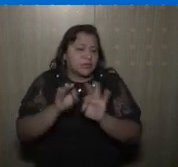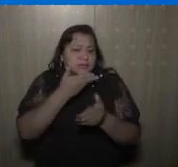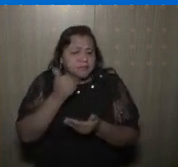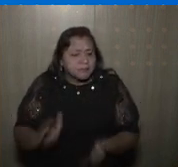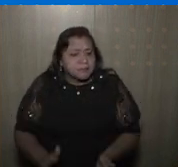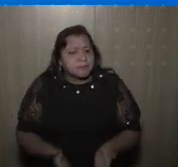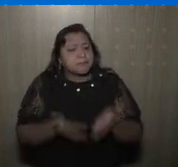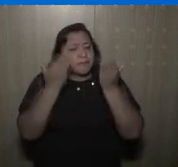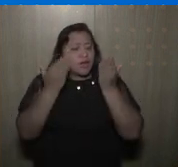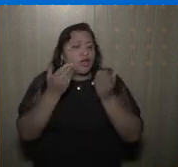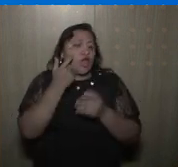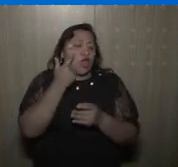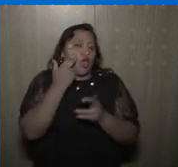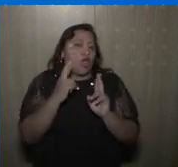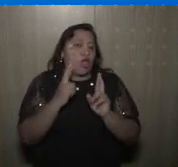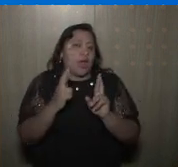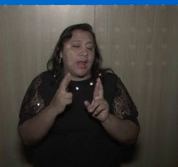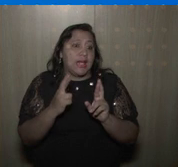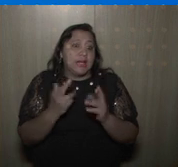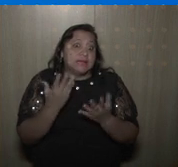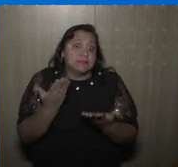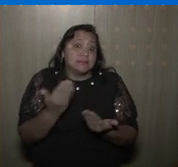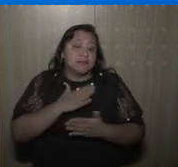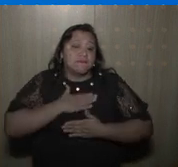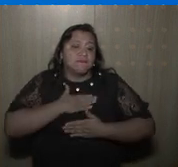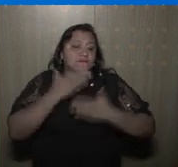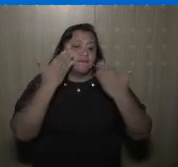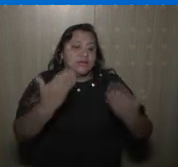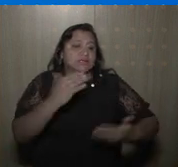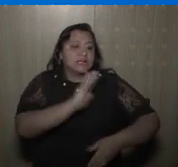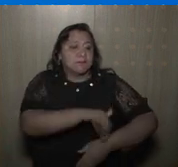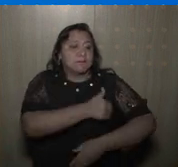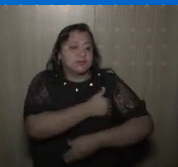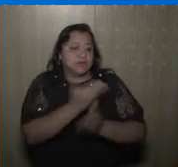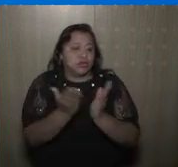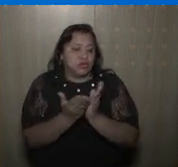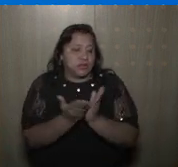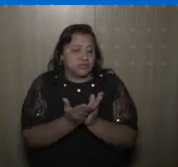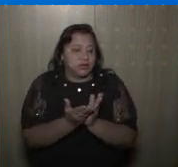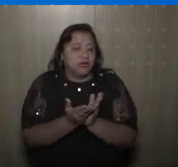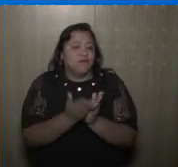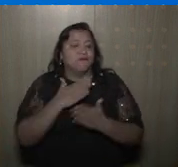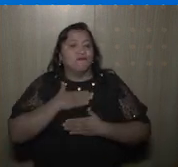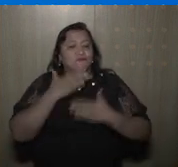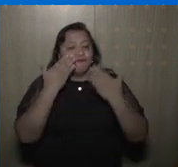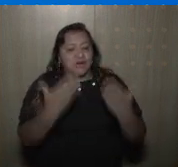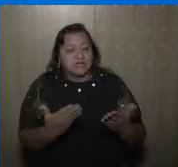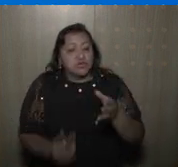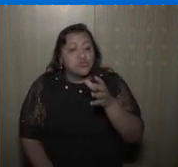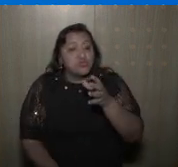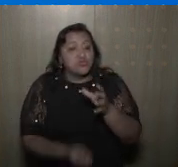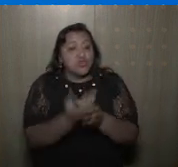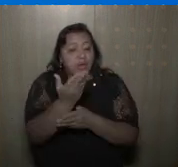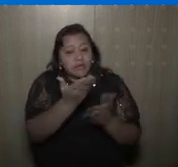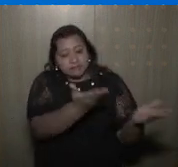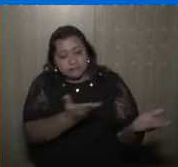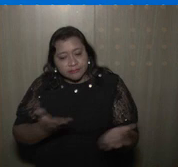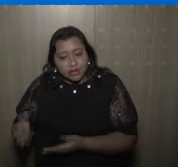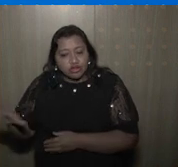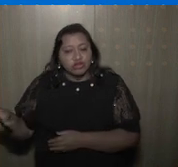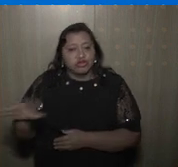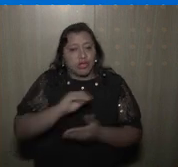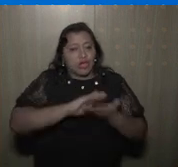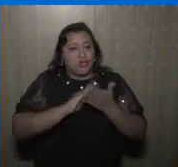cuenta y bueno, queremos felicitar al Ministerio por esta nueva iniciativa que es bienvenida por toda la comunidad de instituciones de